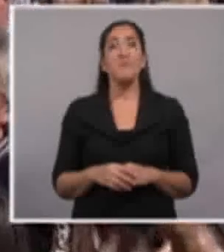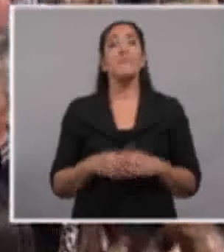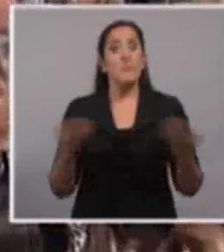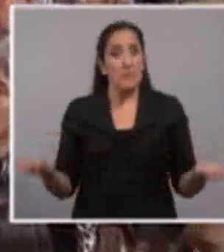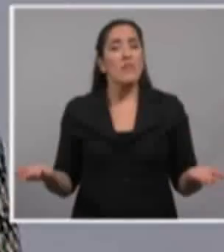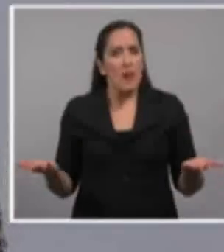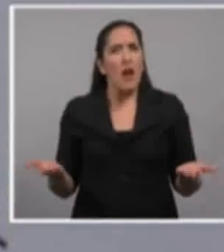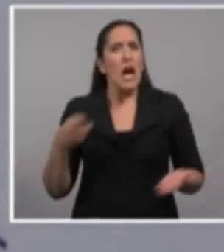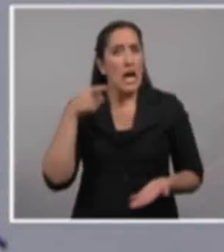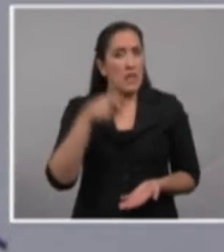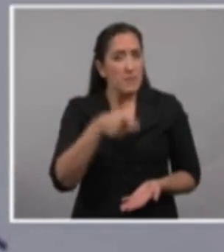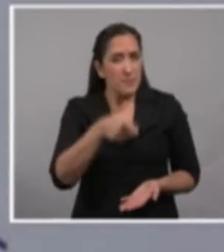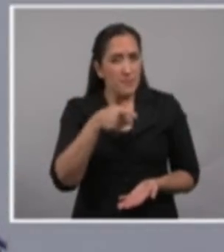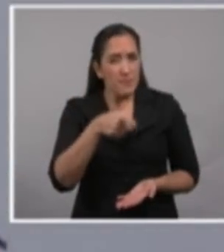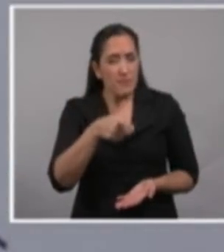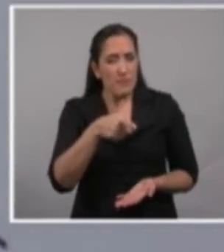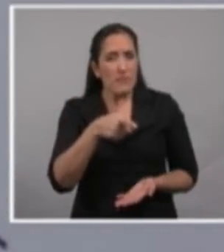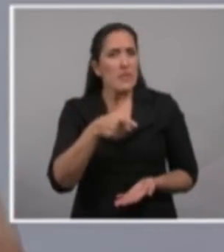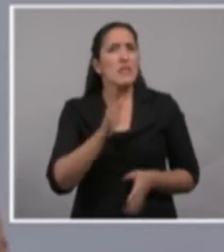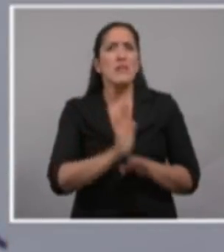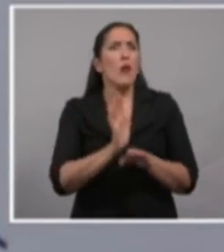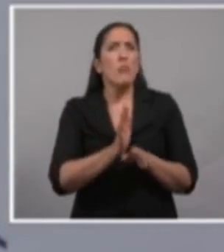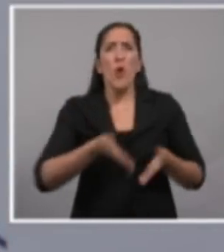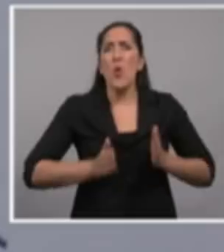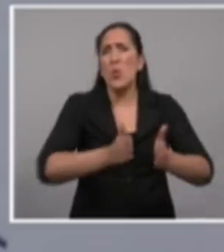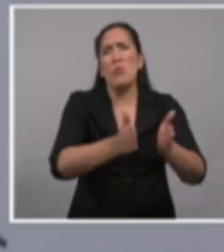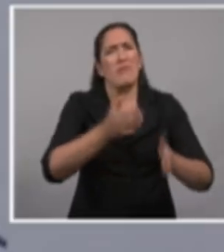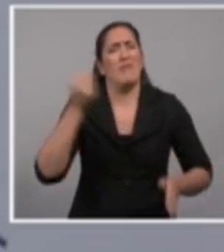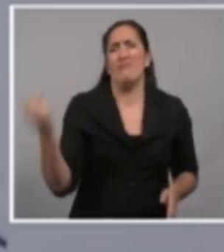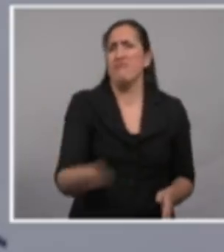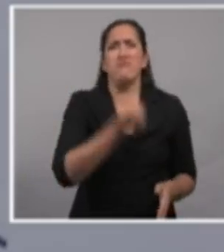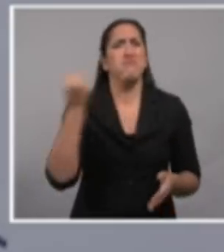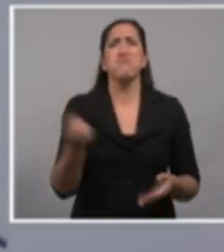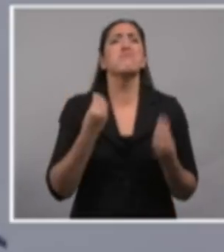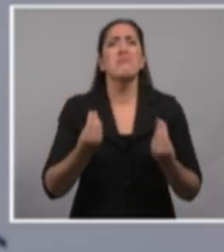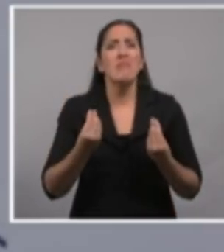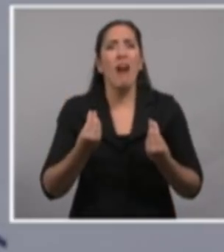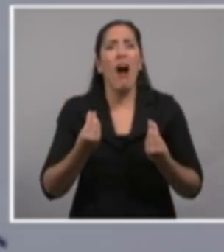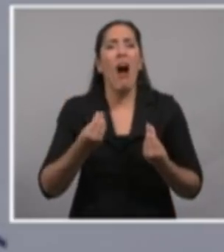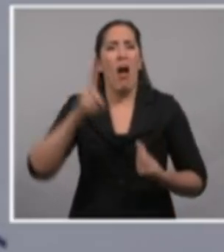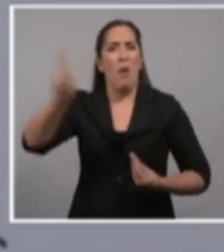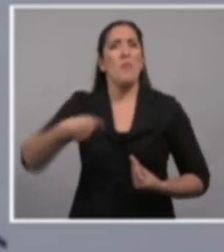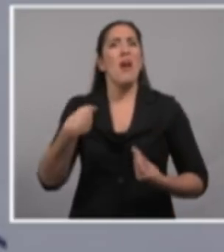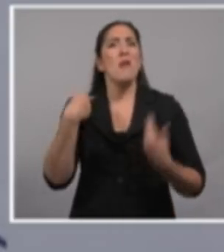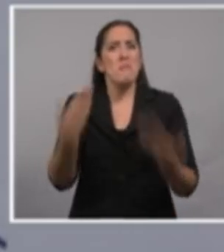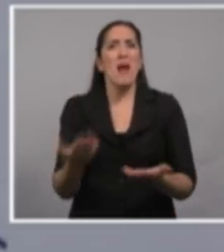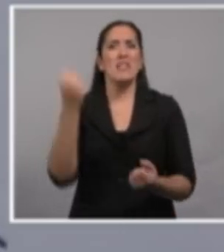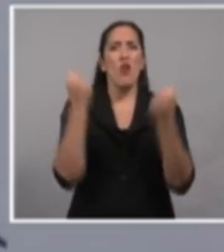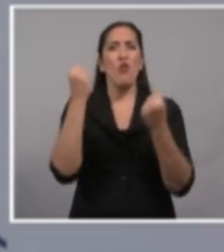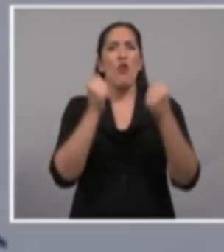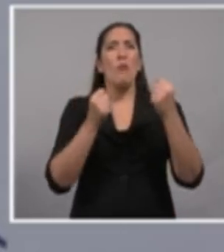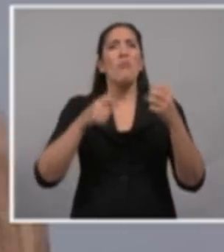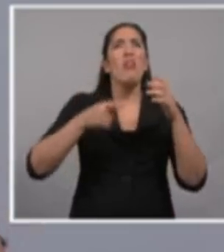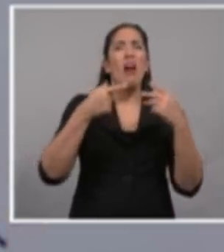Que además constituye un instrumento central para darle competitividad a las